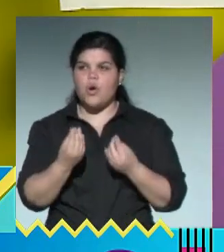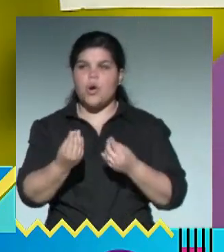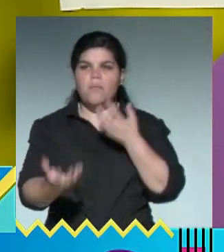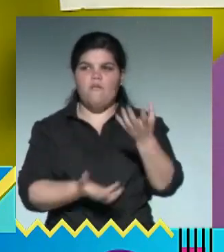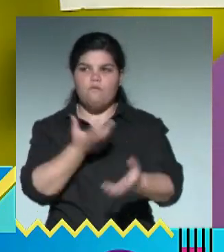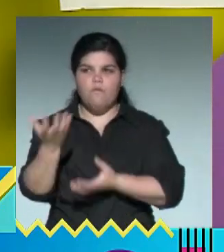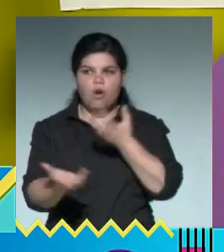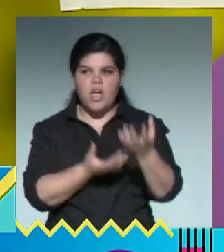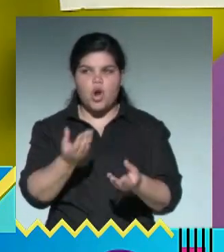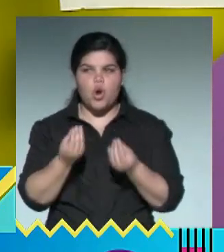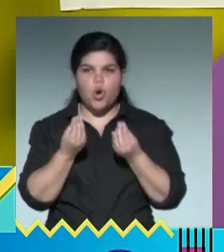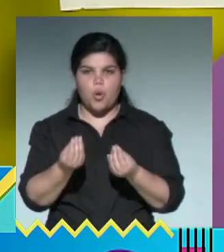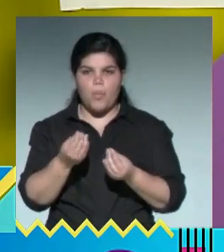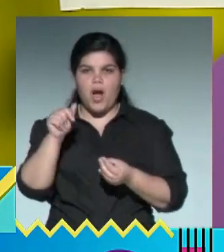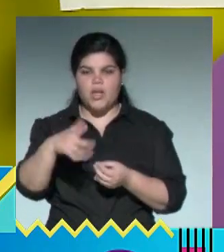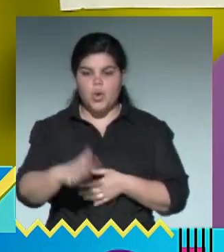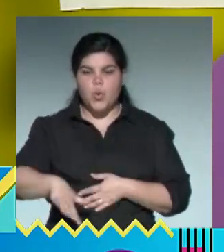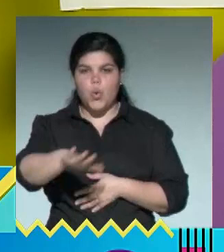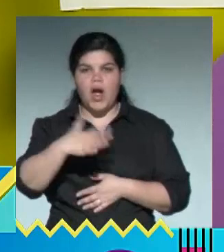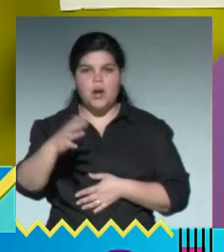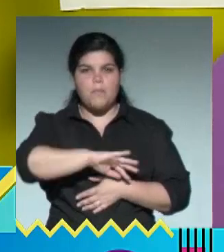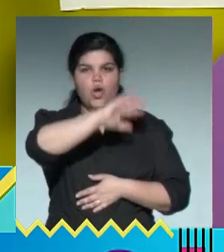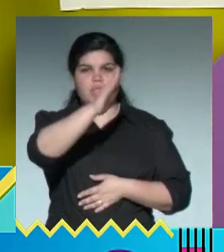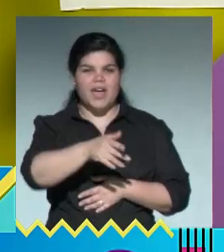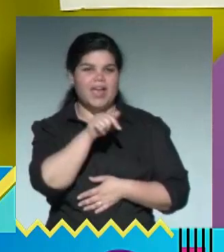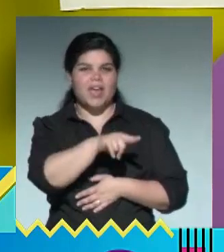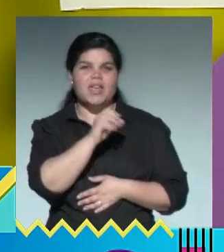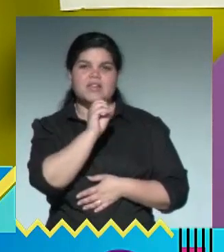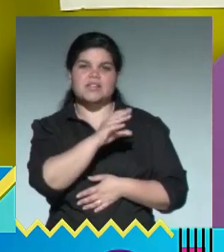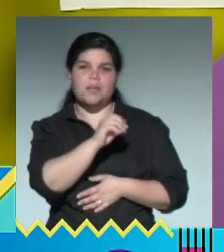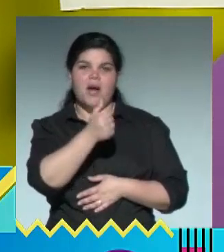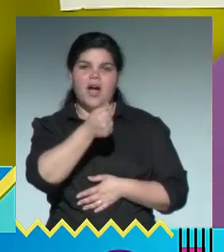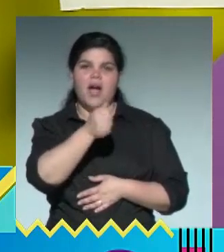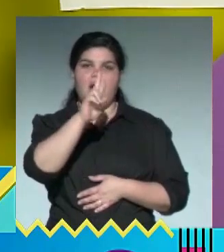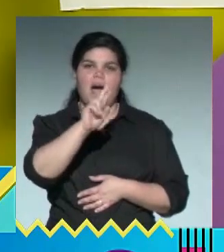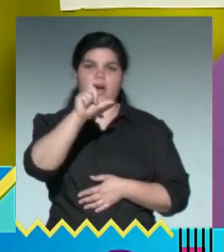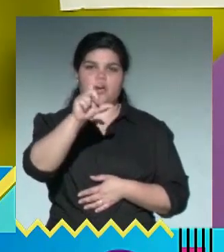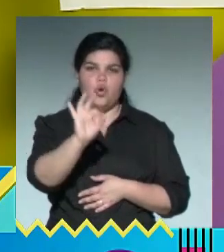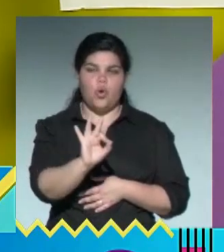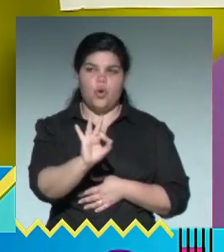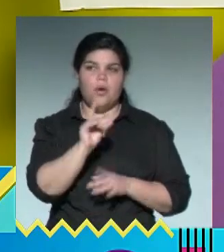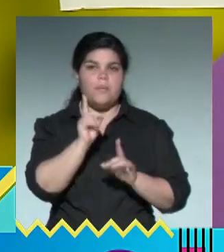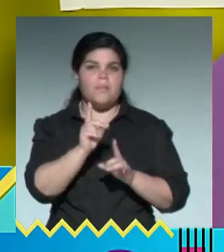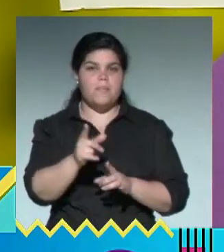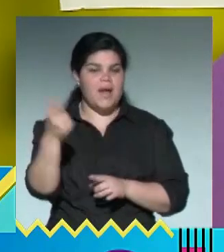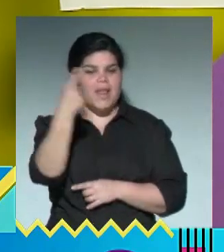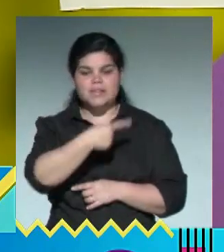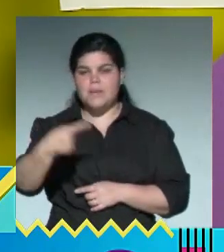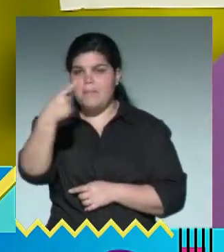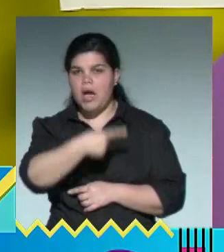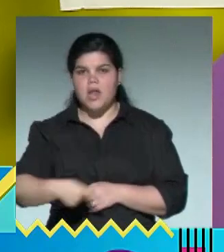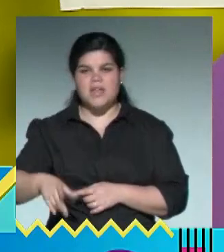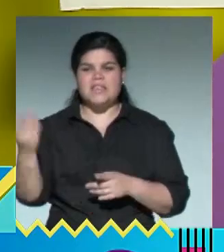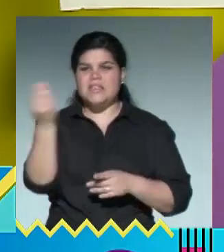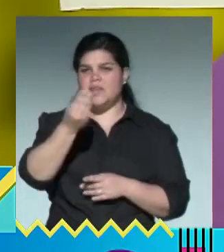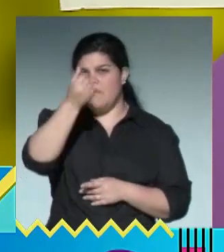caso en un lugar de montaña, como tiene que ver con el Cerro Arco, muy concurrido durante toda la semana y también durante los fines de semana por muchas personas